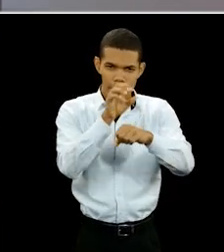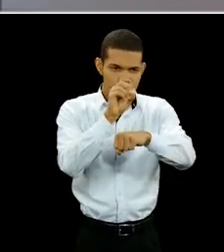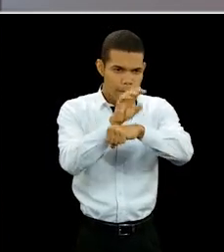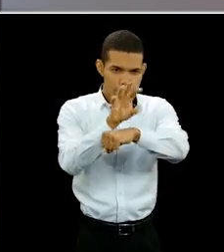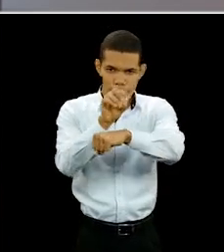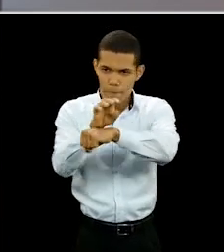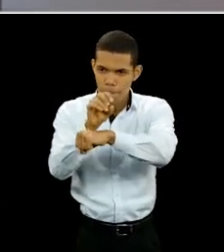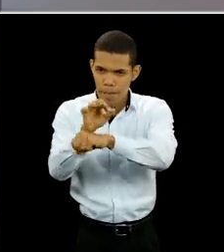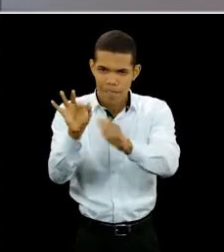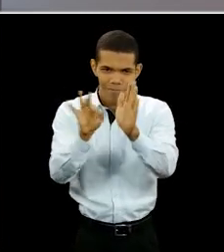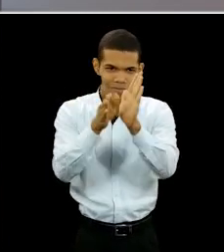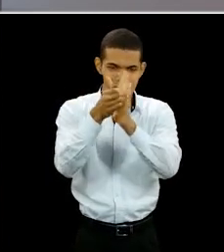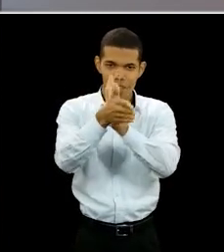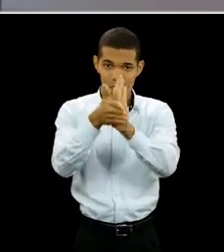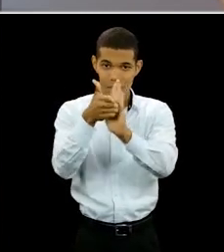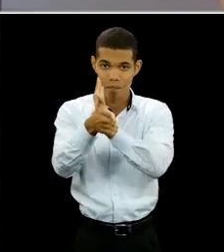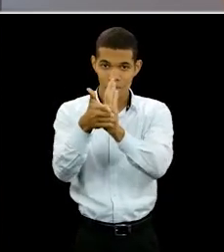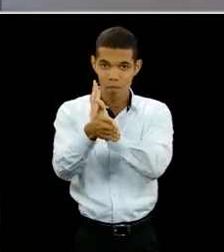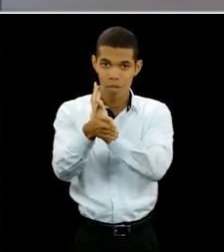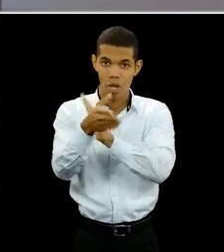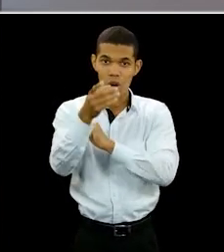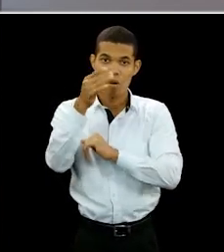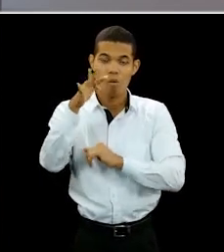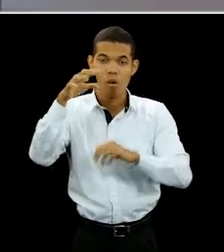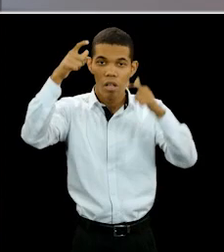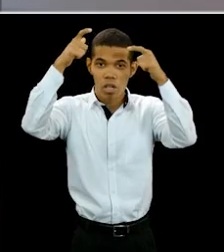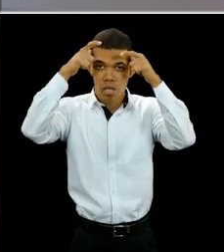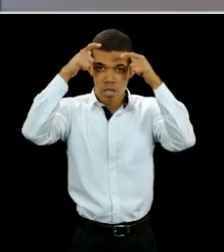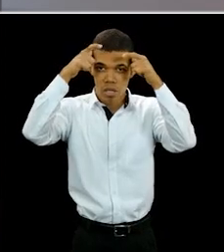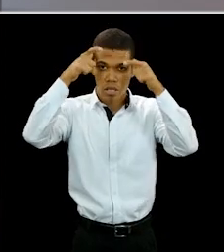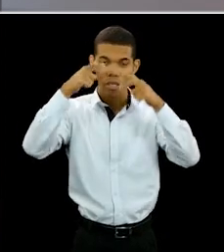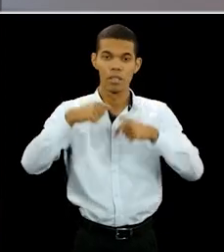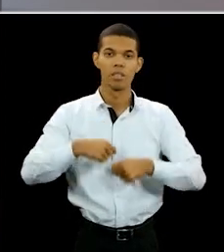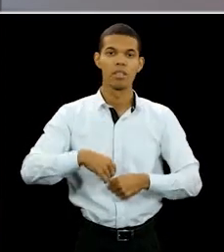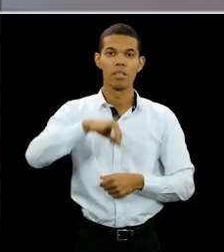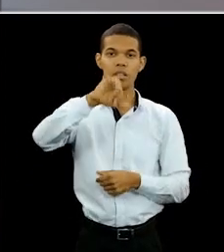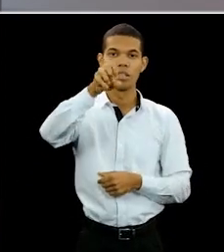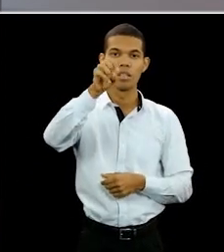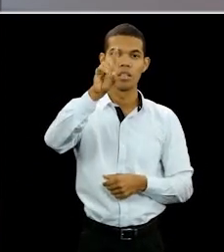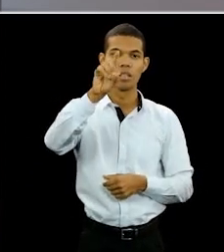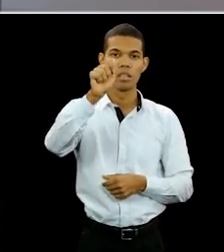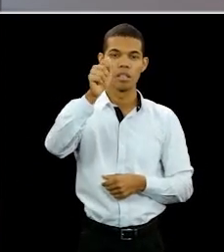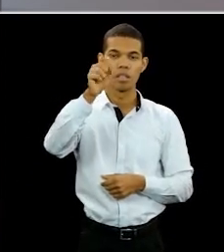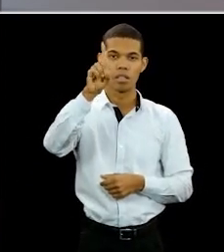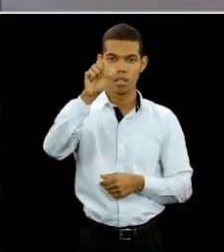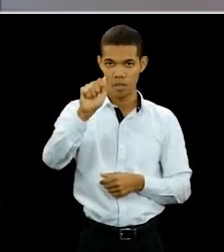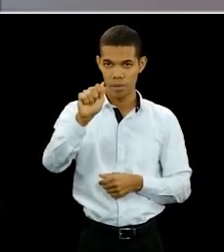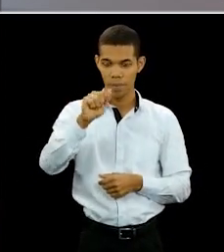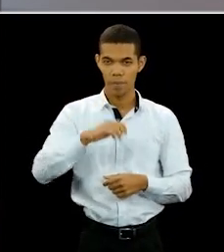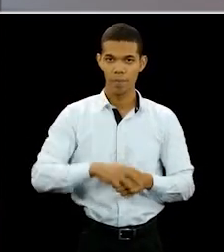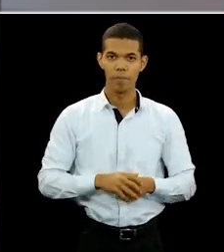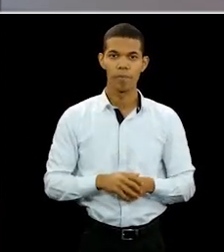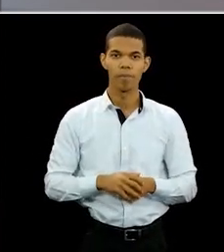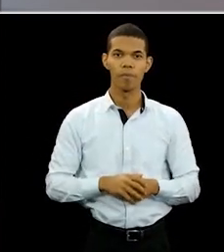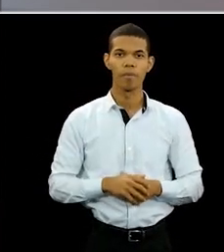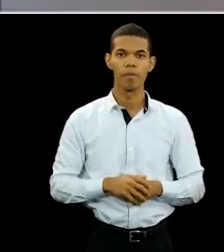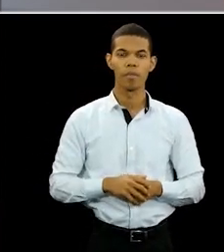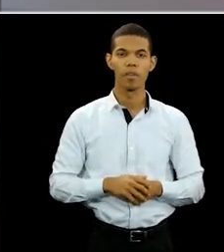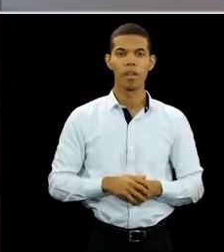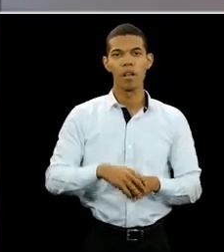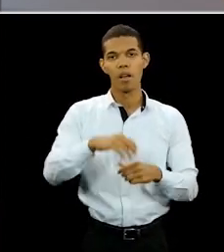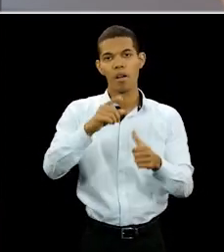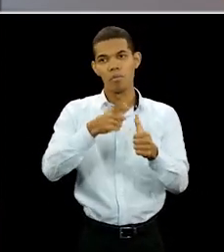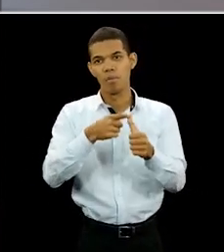cuatro reyes de Judá está durante josías está durante joacaz que dur muy est durante joac